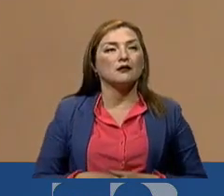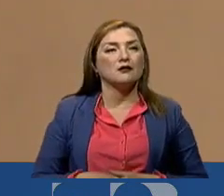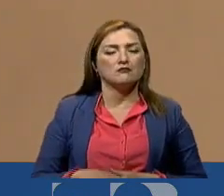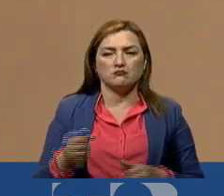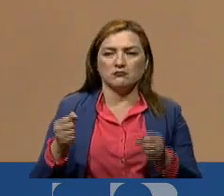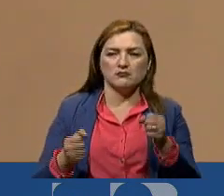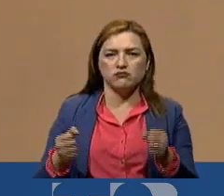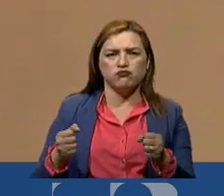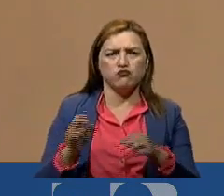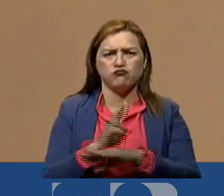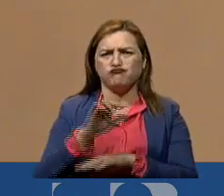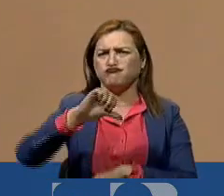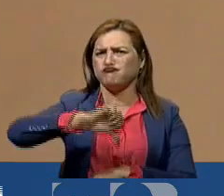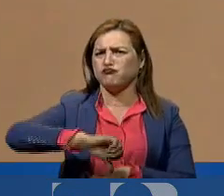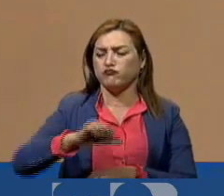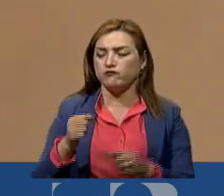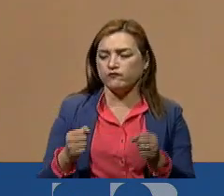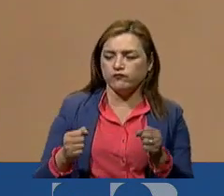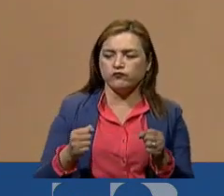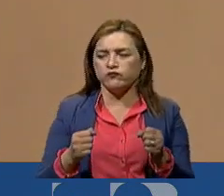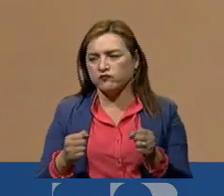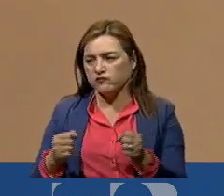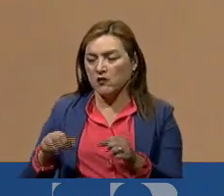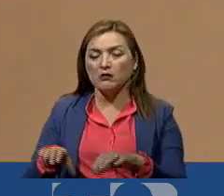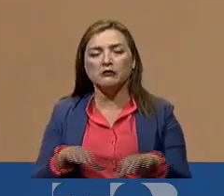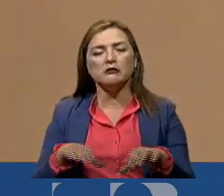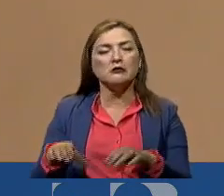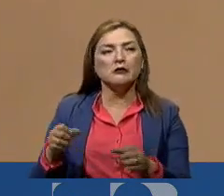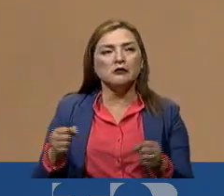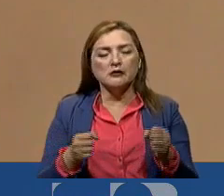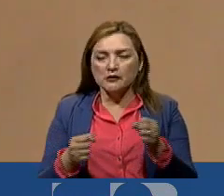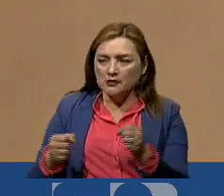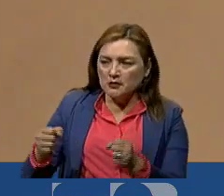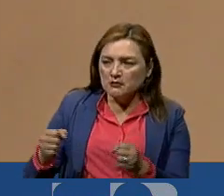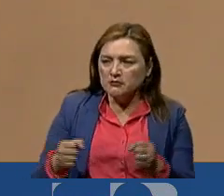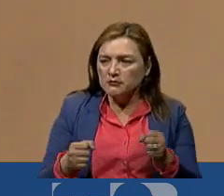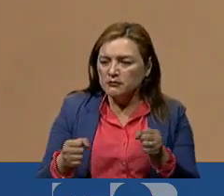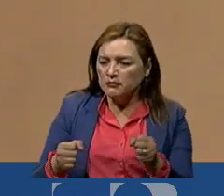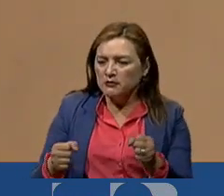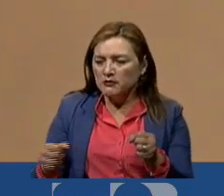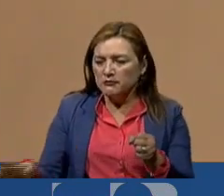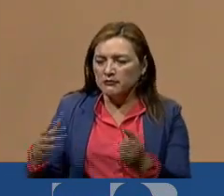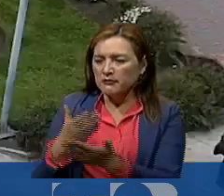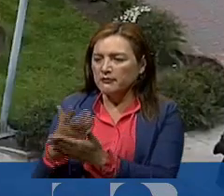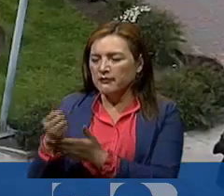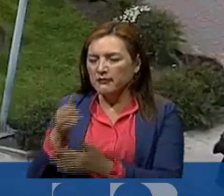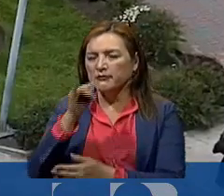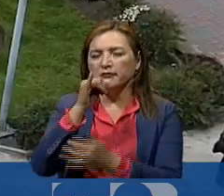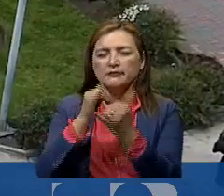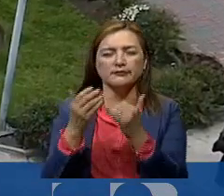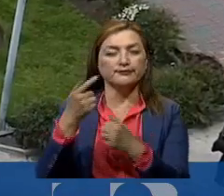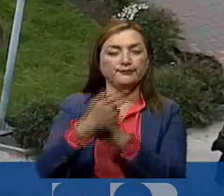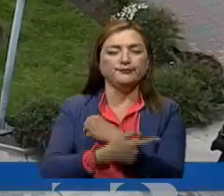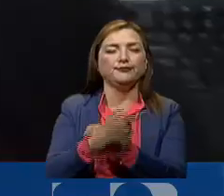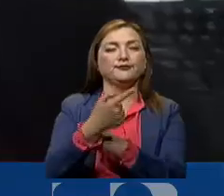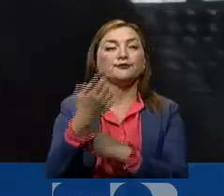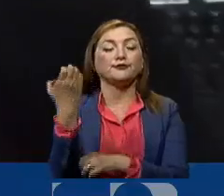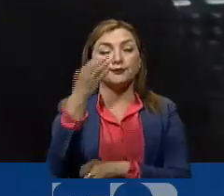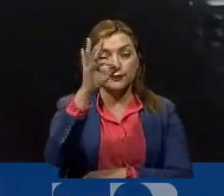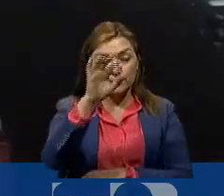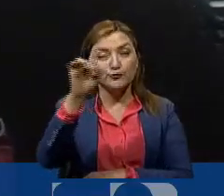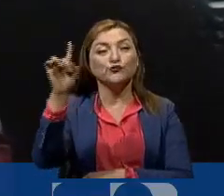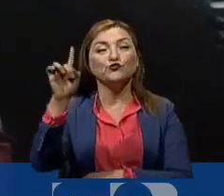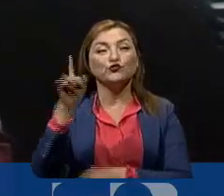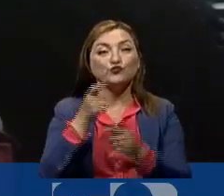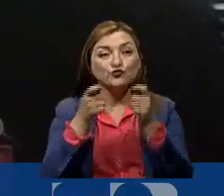del bien público, que es un patrullero, y qué actividad estaban realizando. Entonces, en base a eso, poder encuadrar en una falta disciplinaria. El EQ911, por